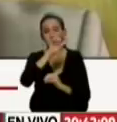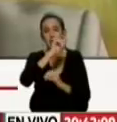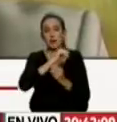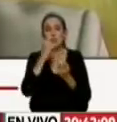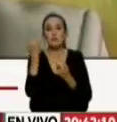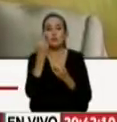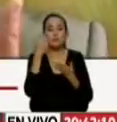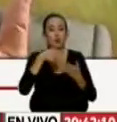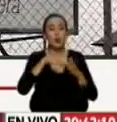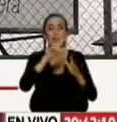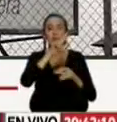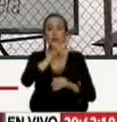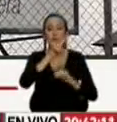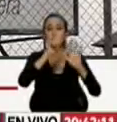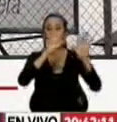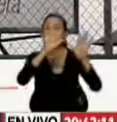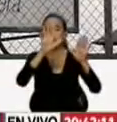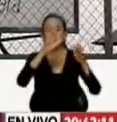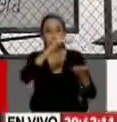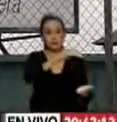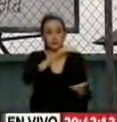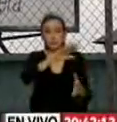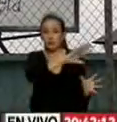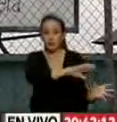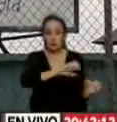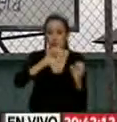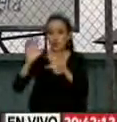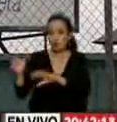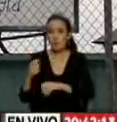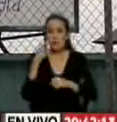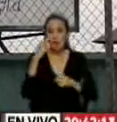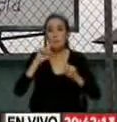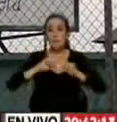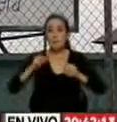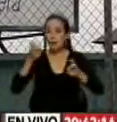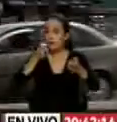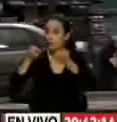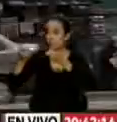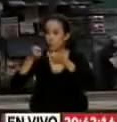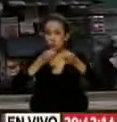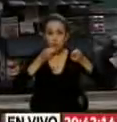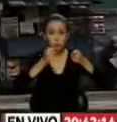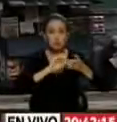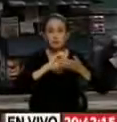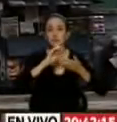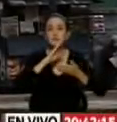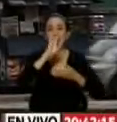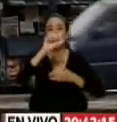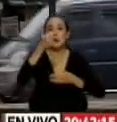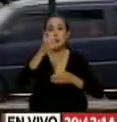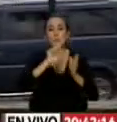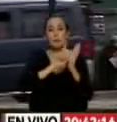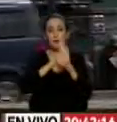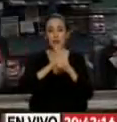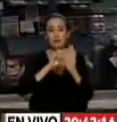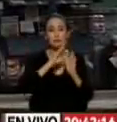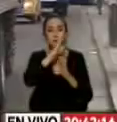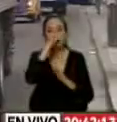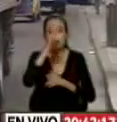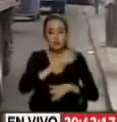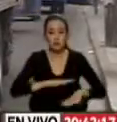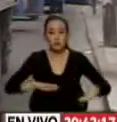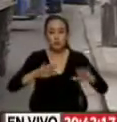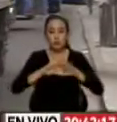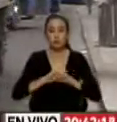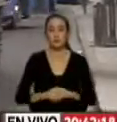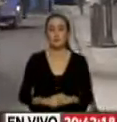375 fueron afectadas. La empresa anunció que realizará estrictos controles de producto cada 10 minutos durante el proceso de producción.